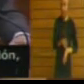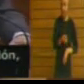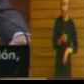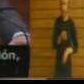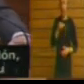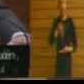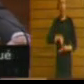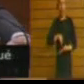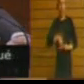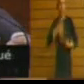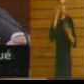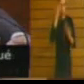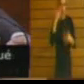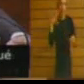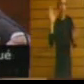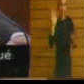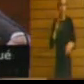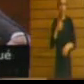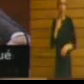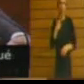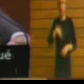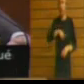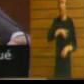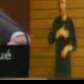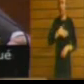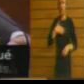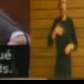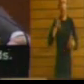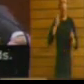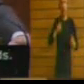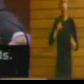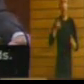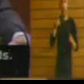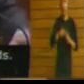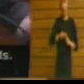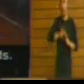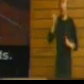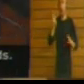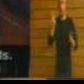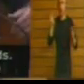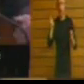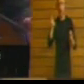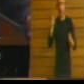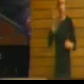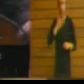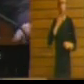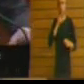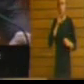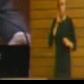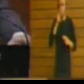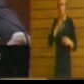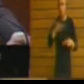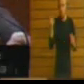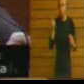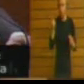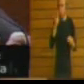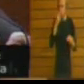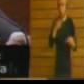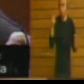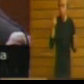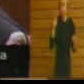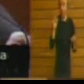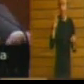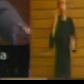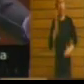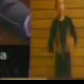es que además ustedes quieren la educación fundamentalmente para construir otro tipo de cuestiones. Una escuela pública sí, pero es pública vasca y por lo tanto en esa